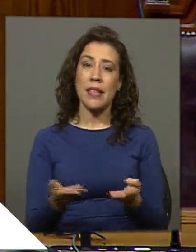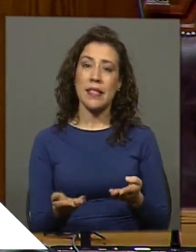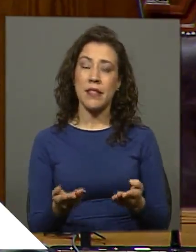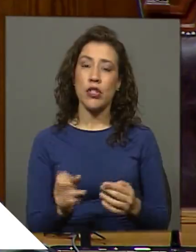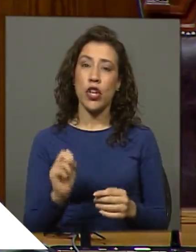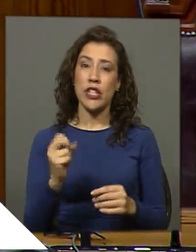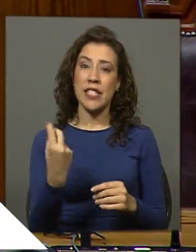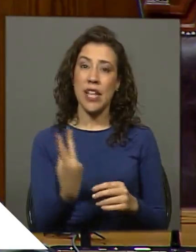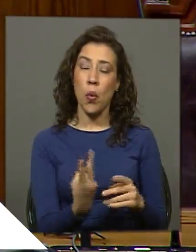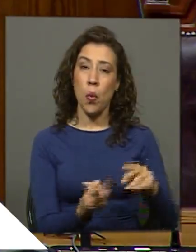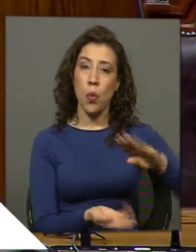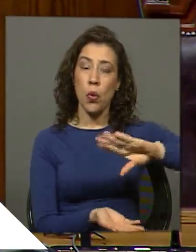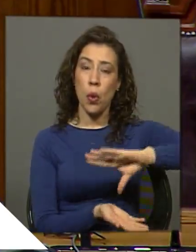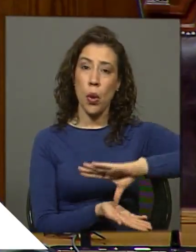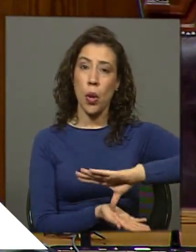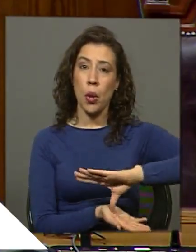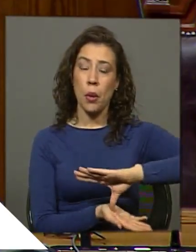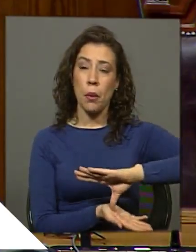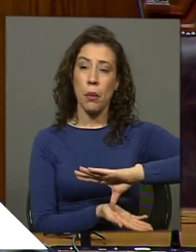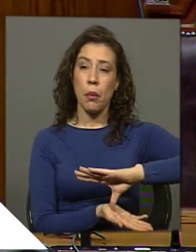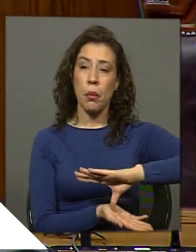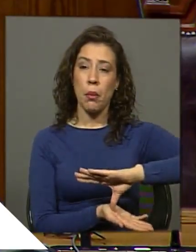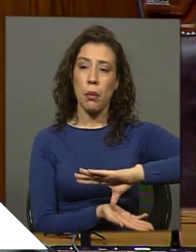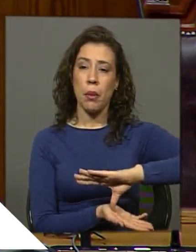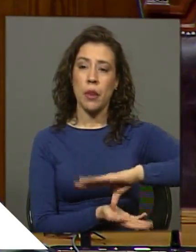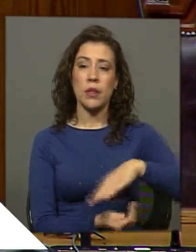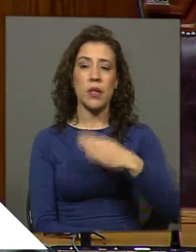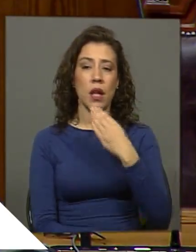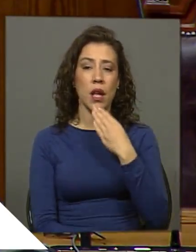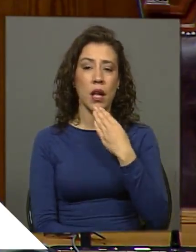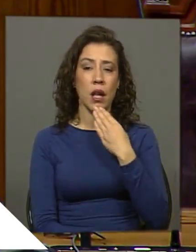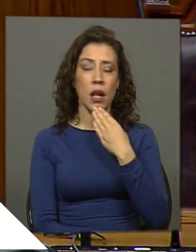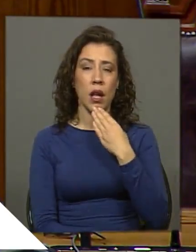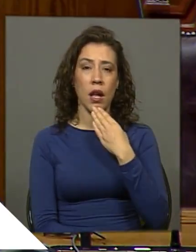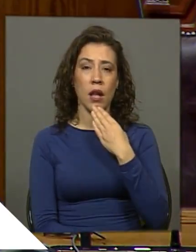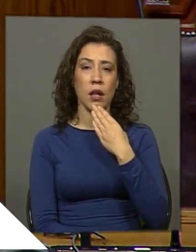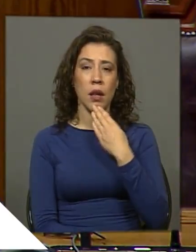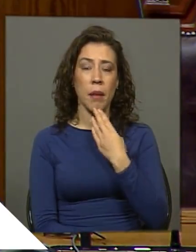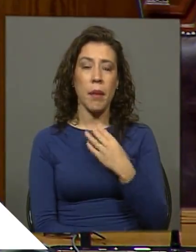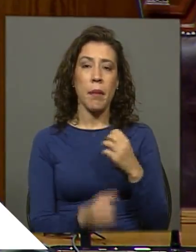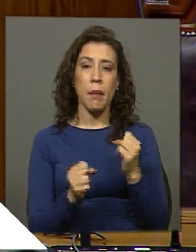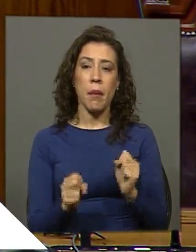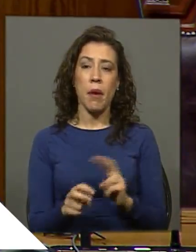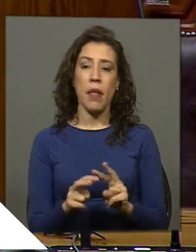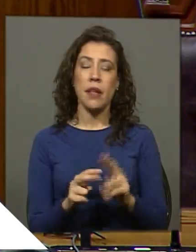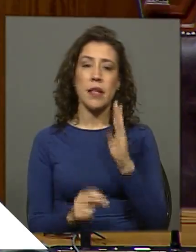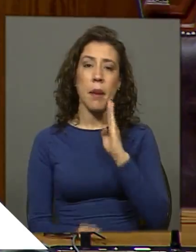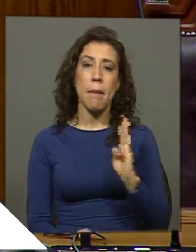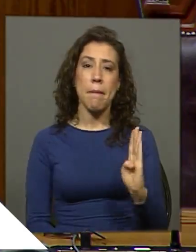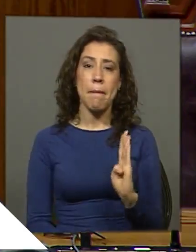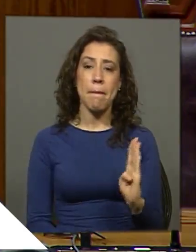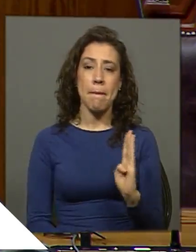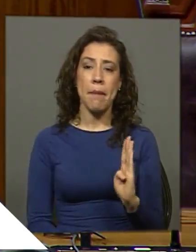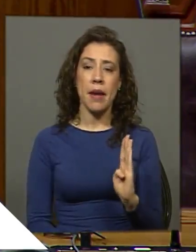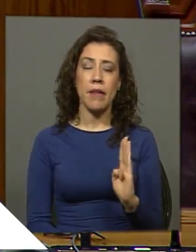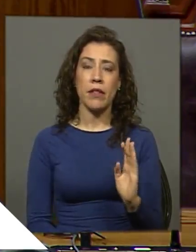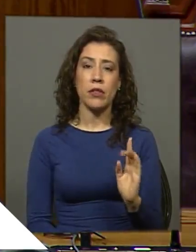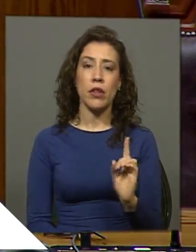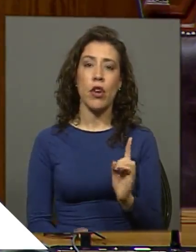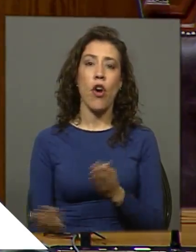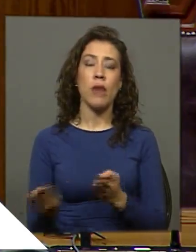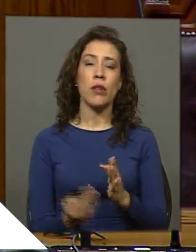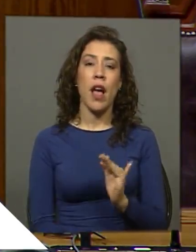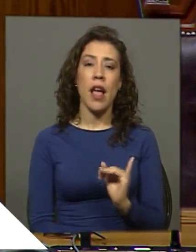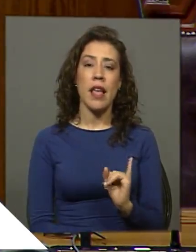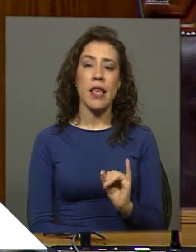un segundo país en ese caso también va a poder tenerse el beneficio de no exportar el IVA